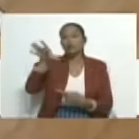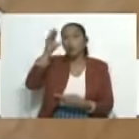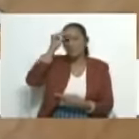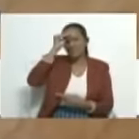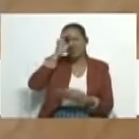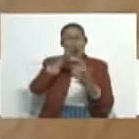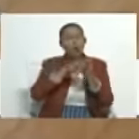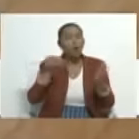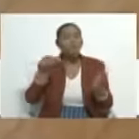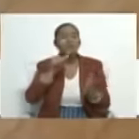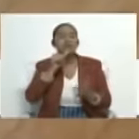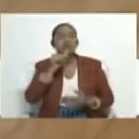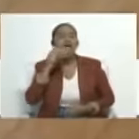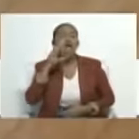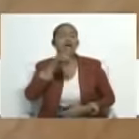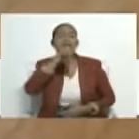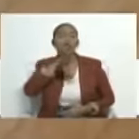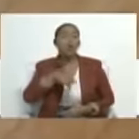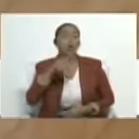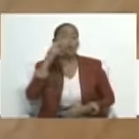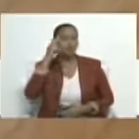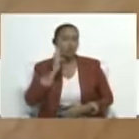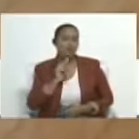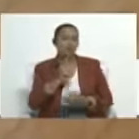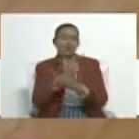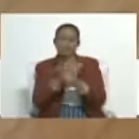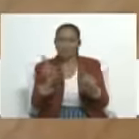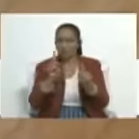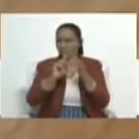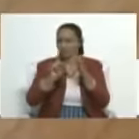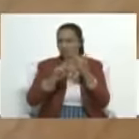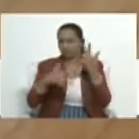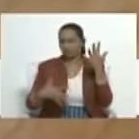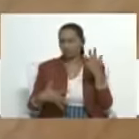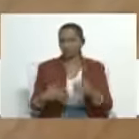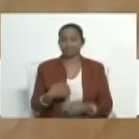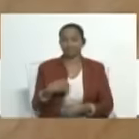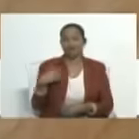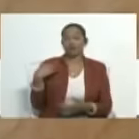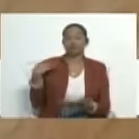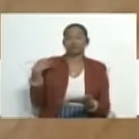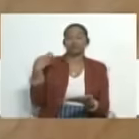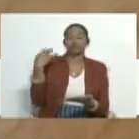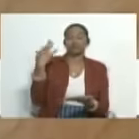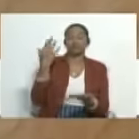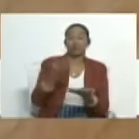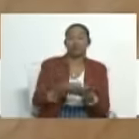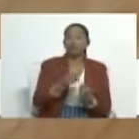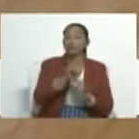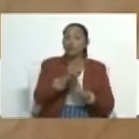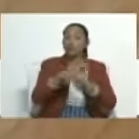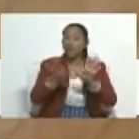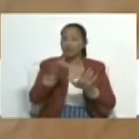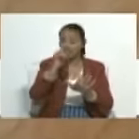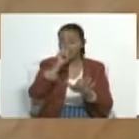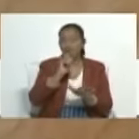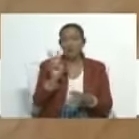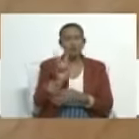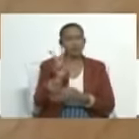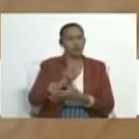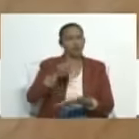de nuestras libertadoras. 214 años más tarde, Venezuela de pie,